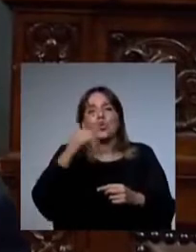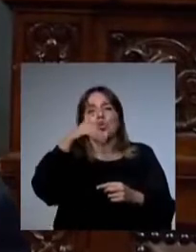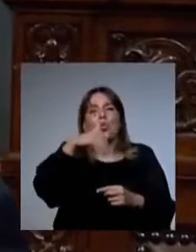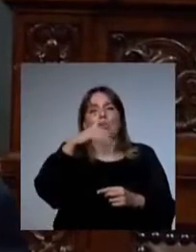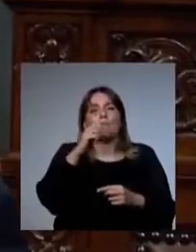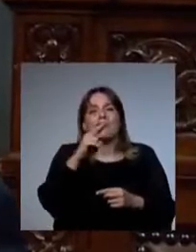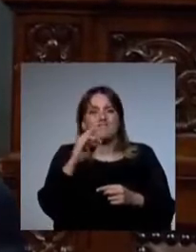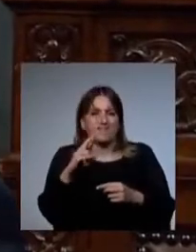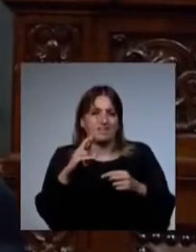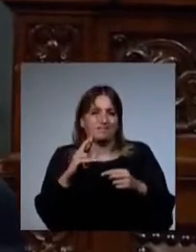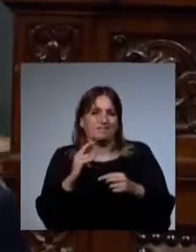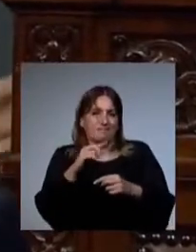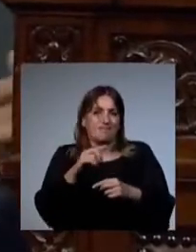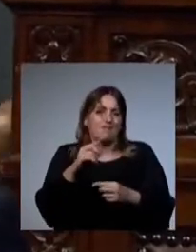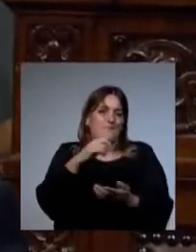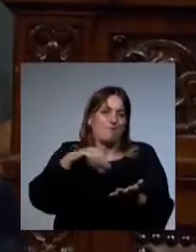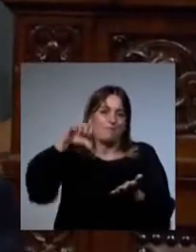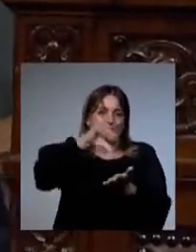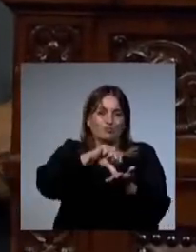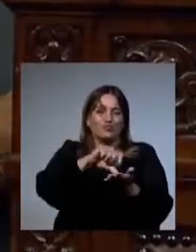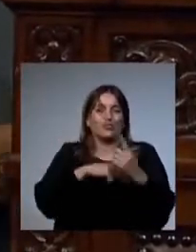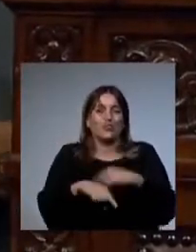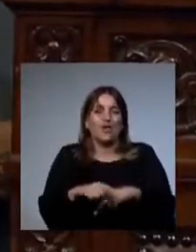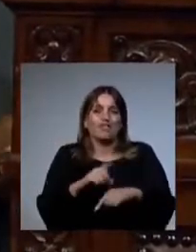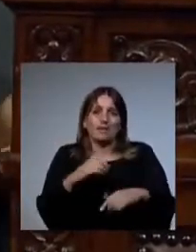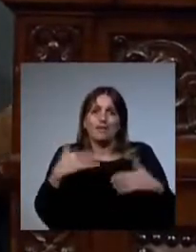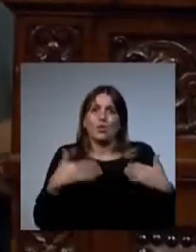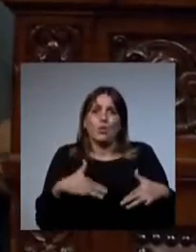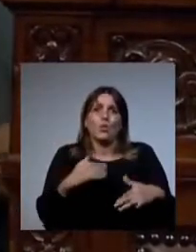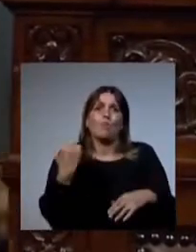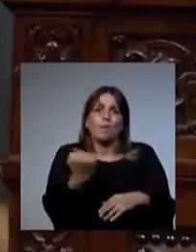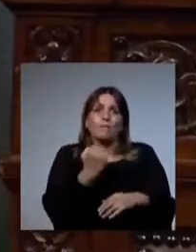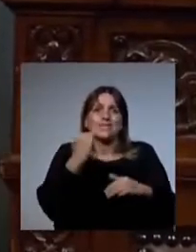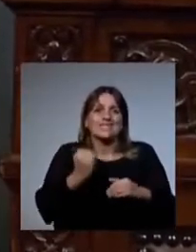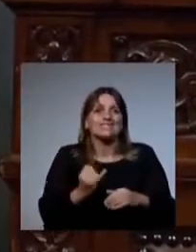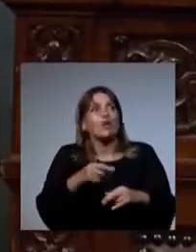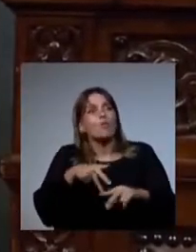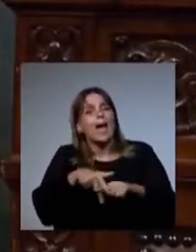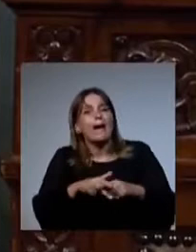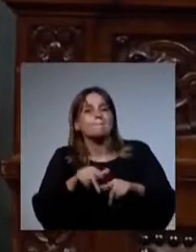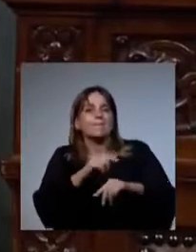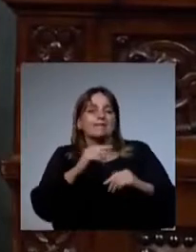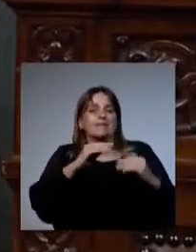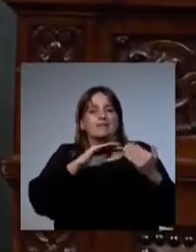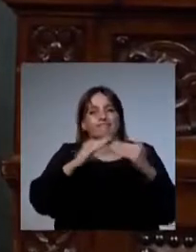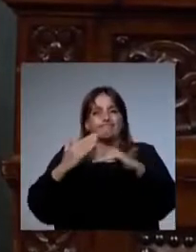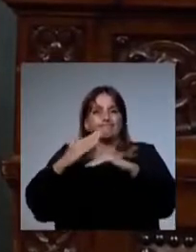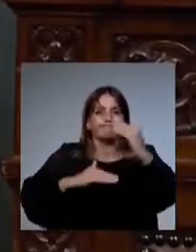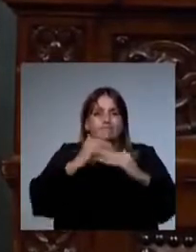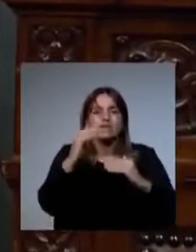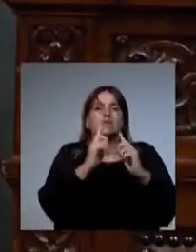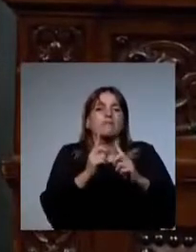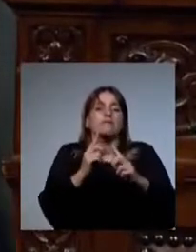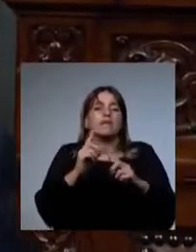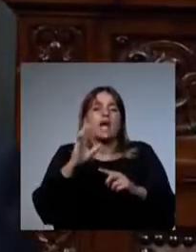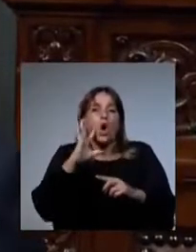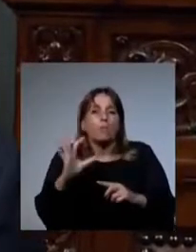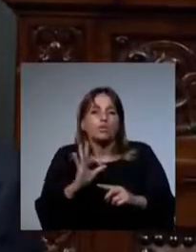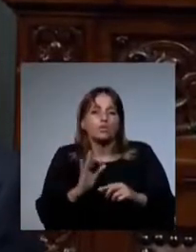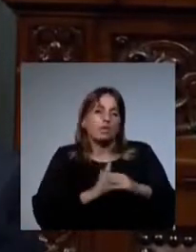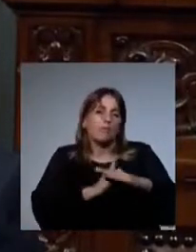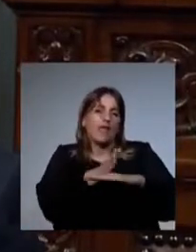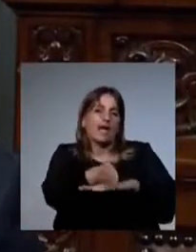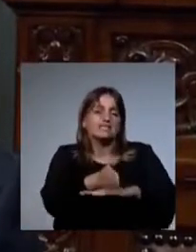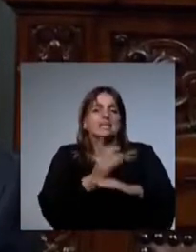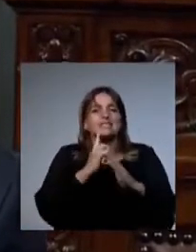urbano, herramienta que seguramente va a ser de gran utilidad, y al mismo tiempo la posibilidad de acceso